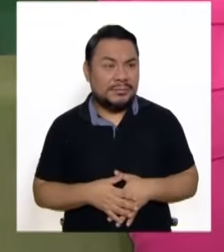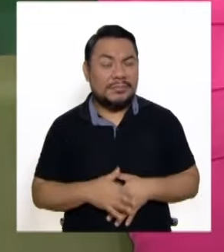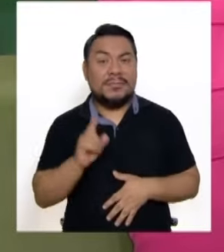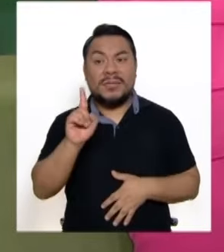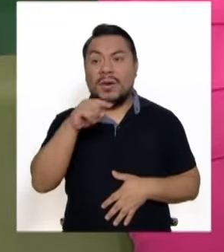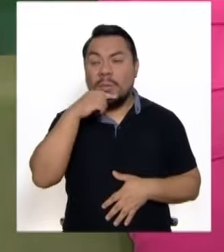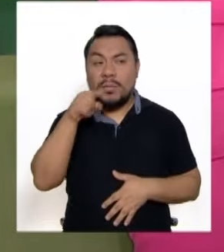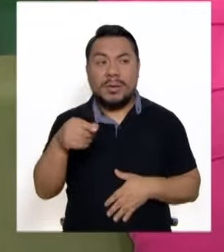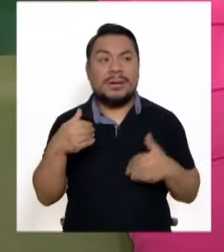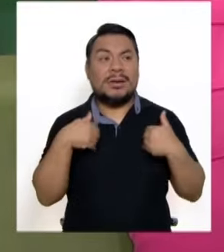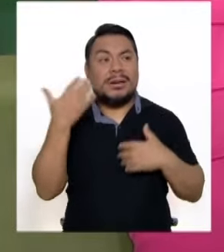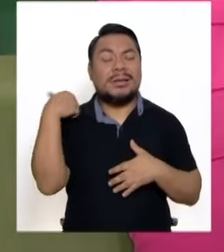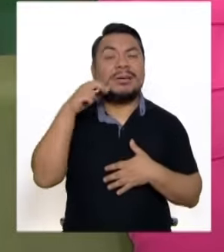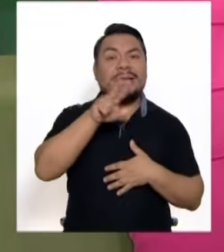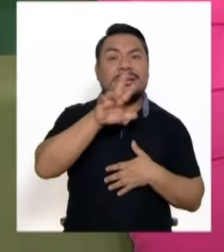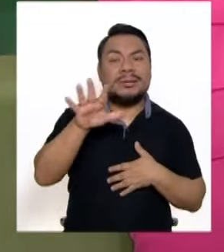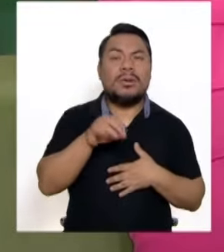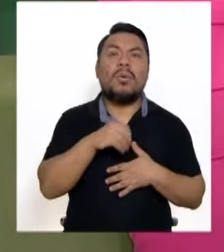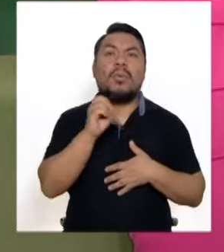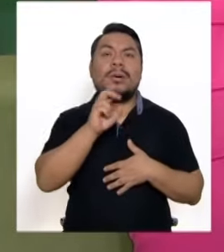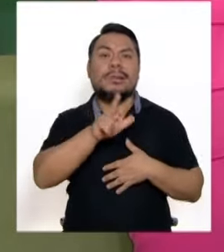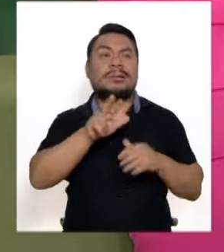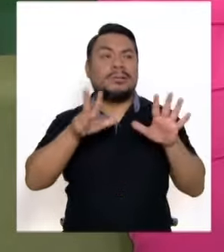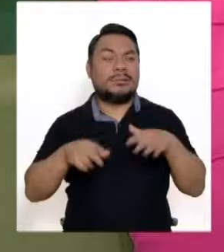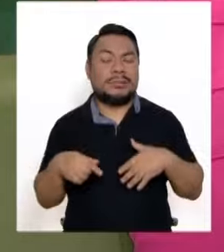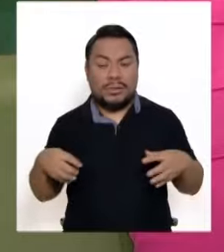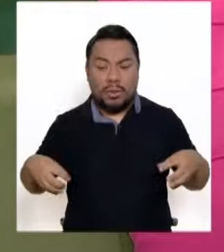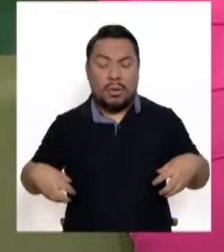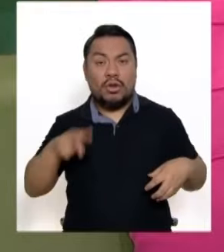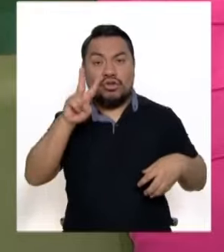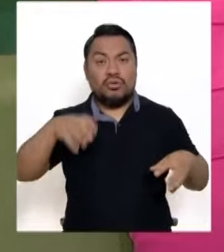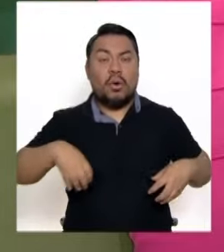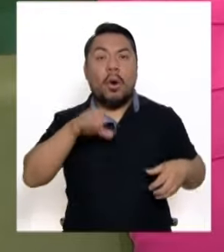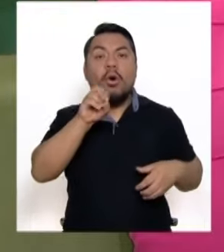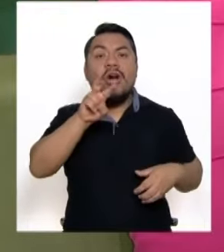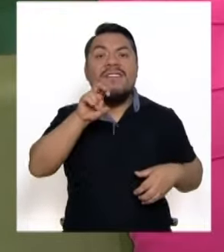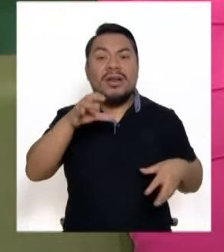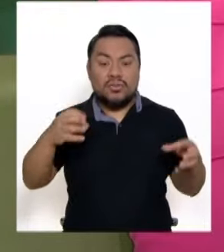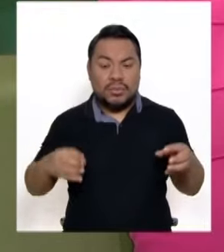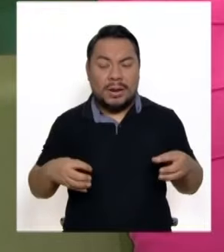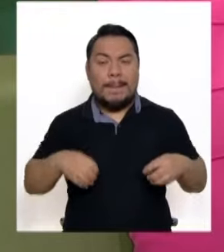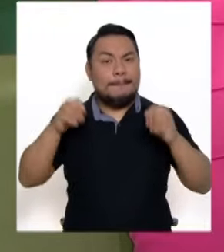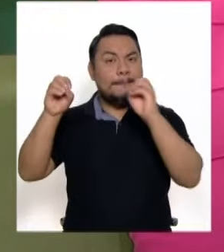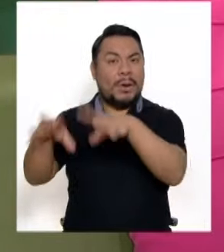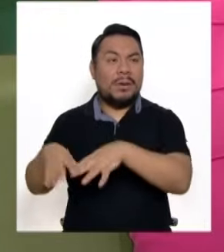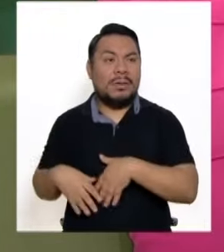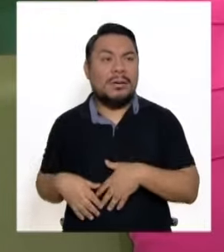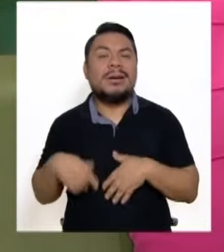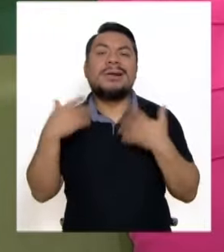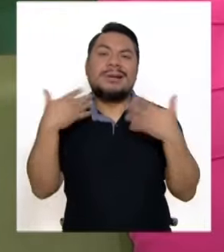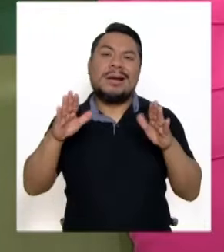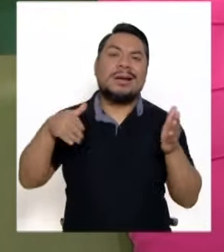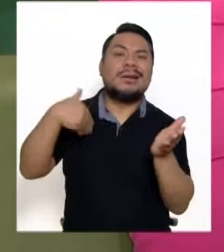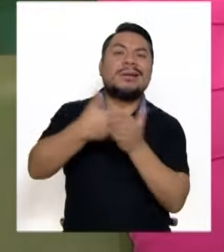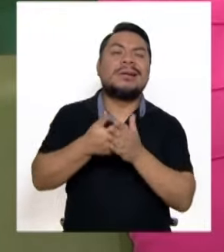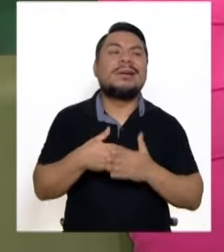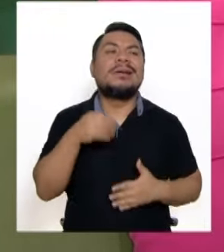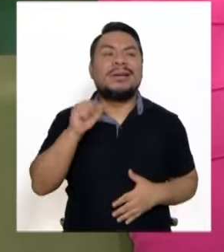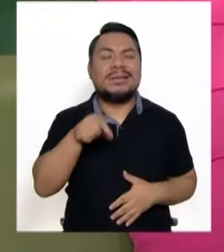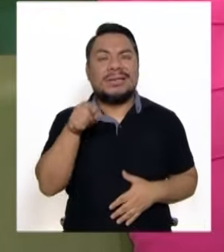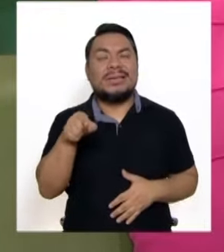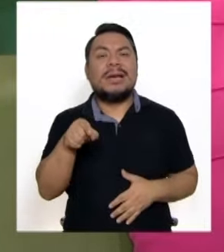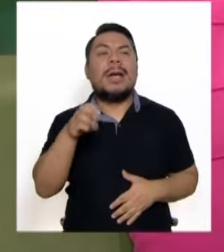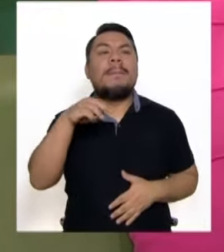una mujer que tenía 35, 38 y le retiraron los dos ovarios, llegó a su menopausia quirúrgica y ella sí necesita de